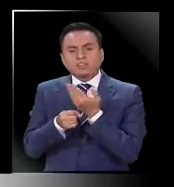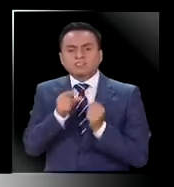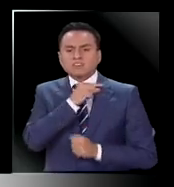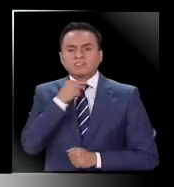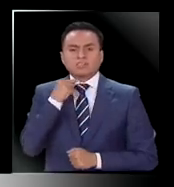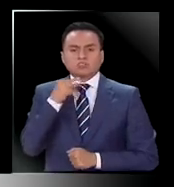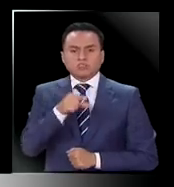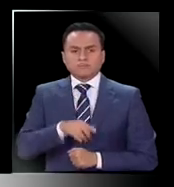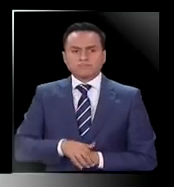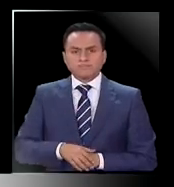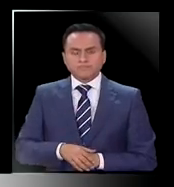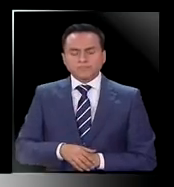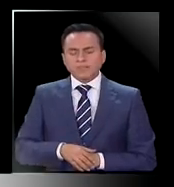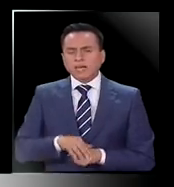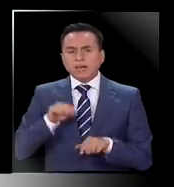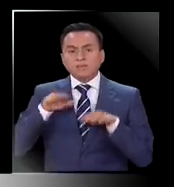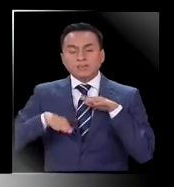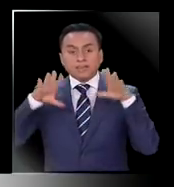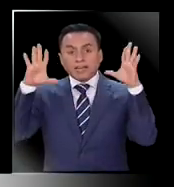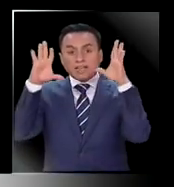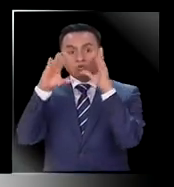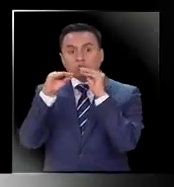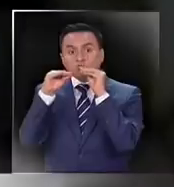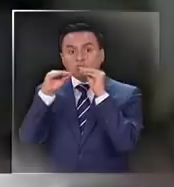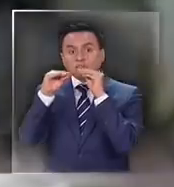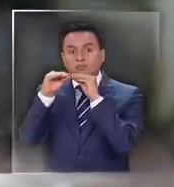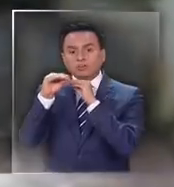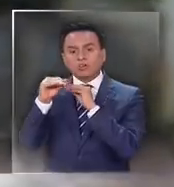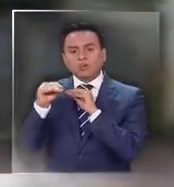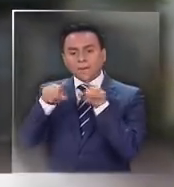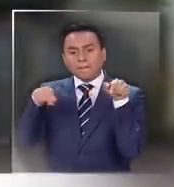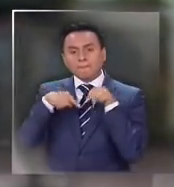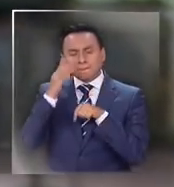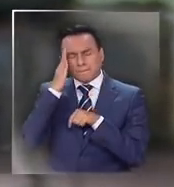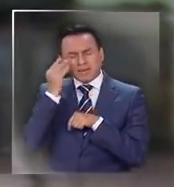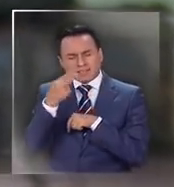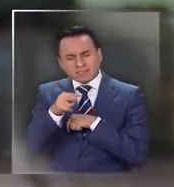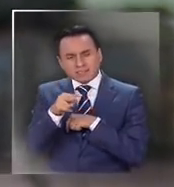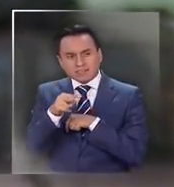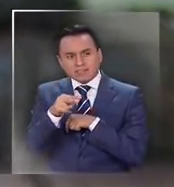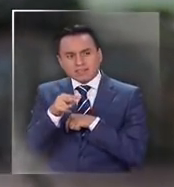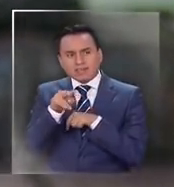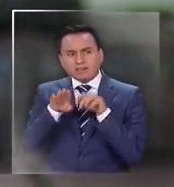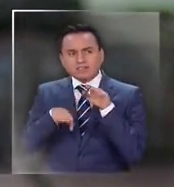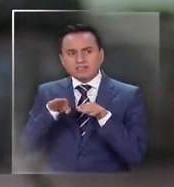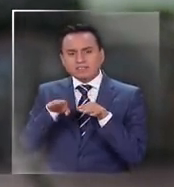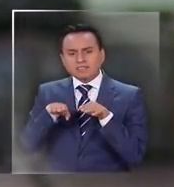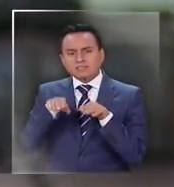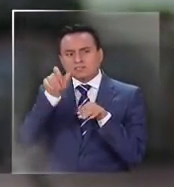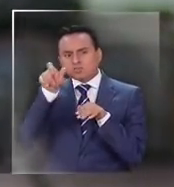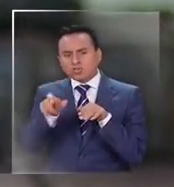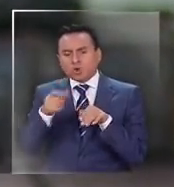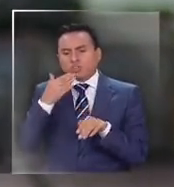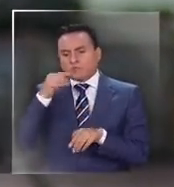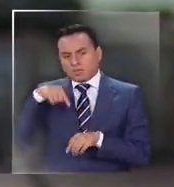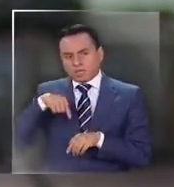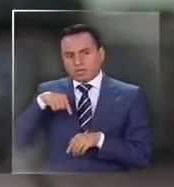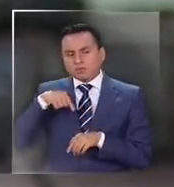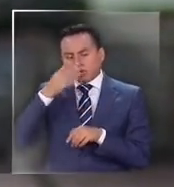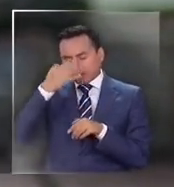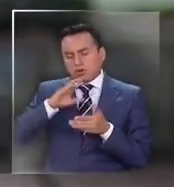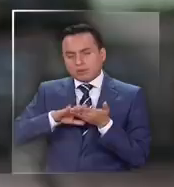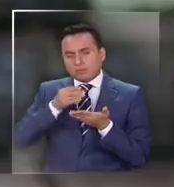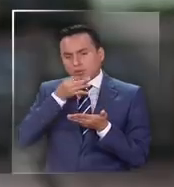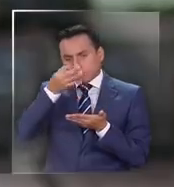sacerdote. Y a veces en la noche, cuando estábamos en su pieza, se quedaba con alguien o yo mismo, yo a hablar por